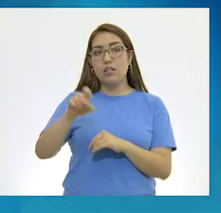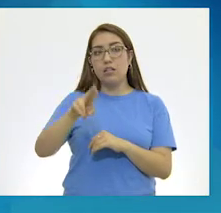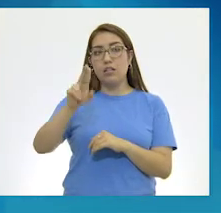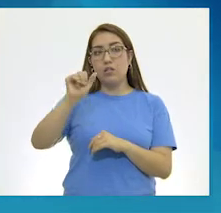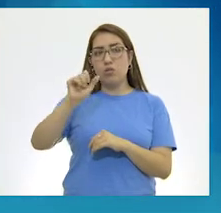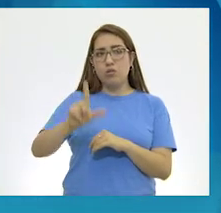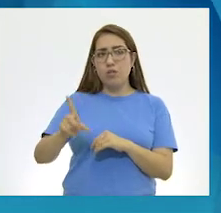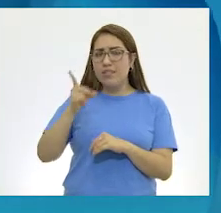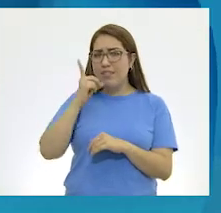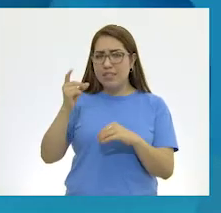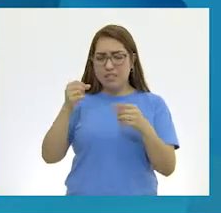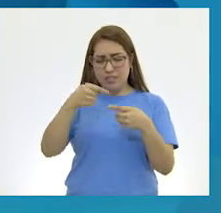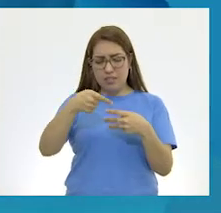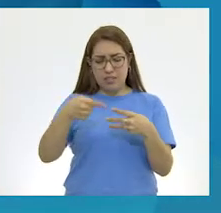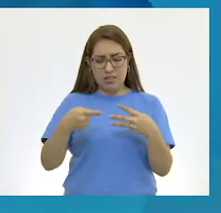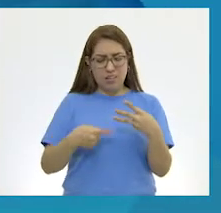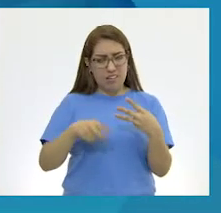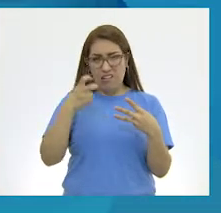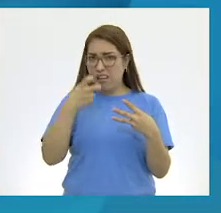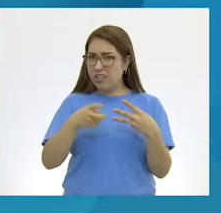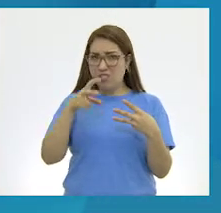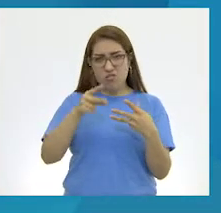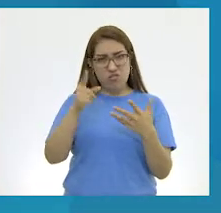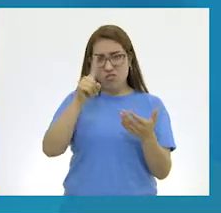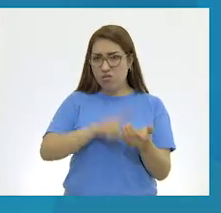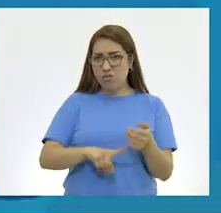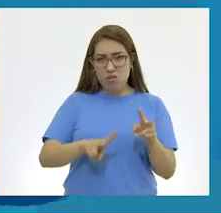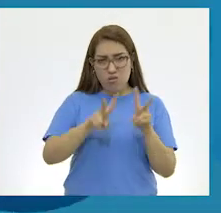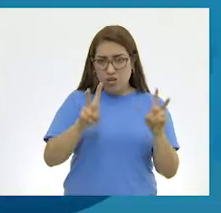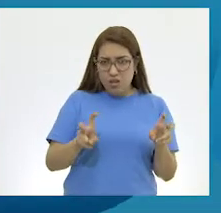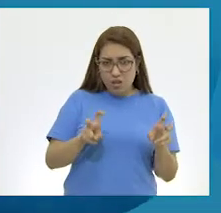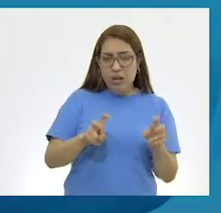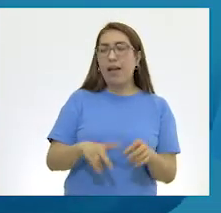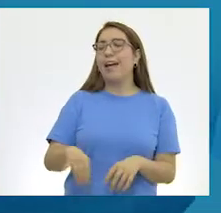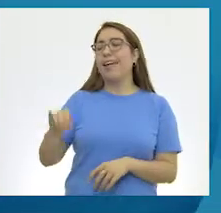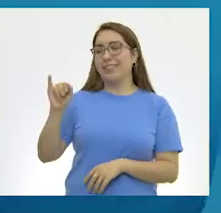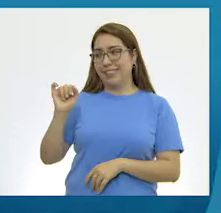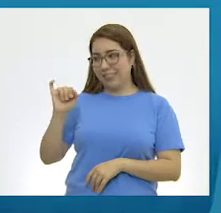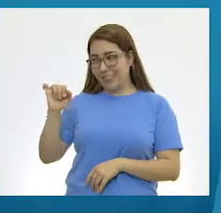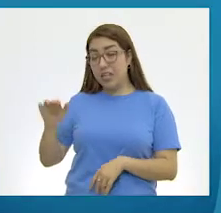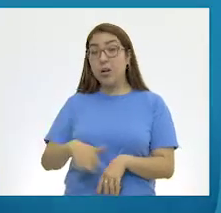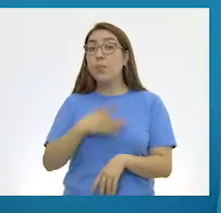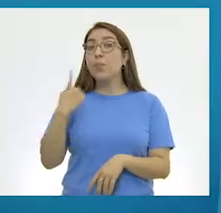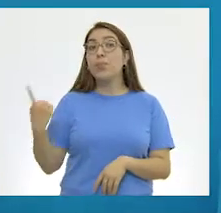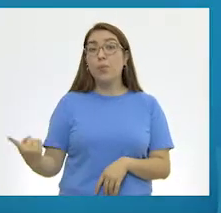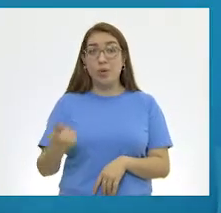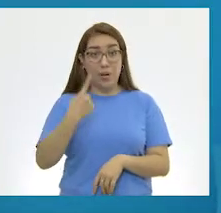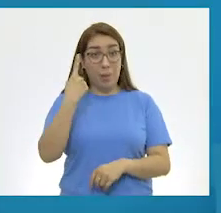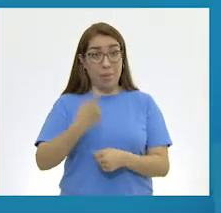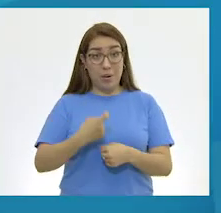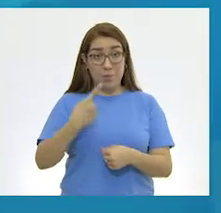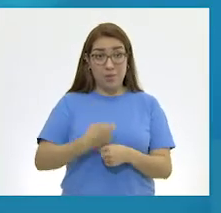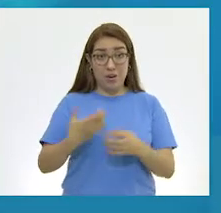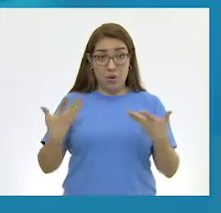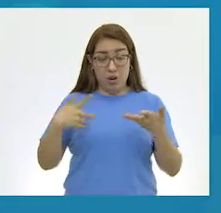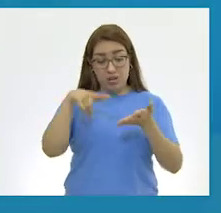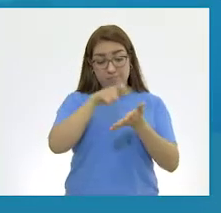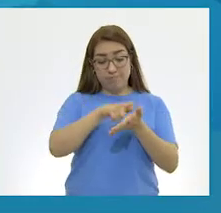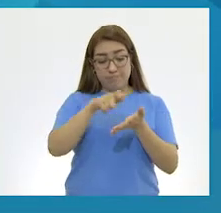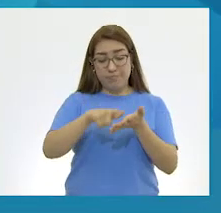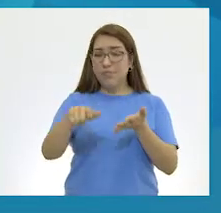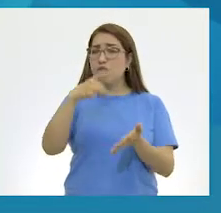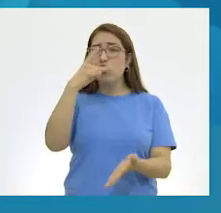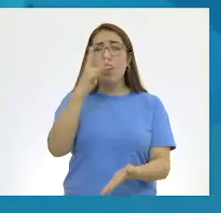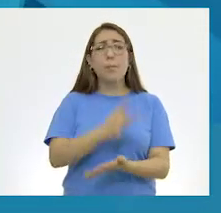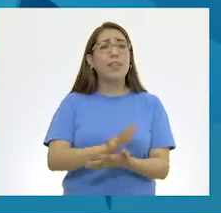no venían en el mapa. Sí, pero eso es porque cuando hicimos el mapa conceptual solo quería mostrarles